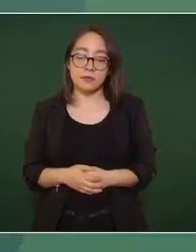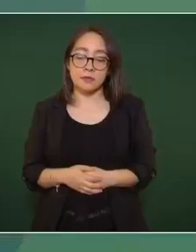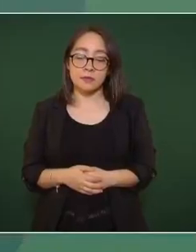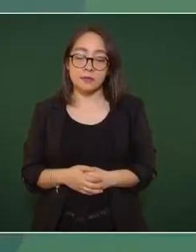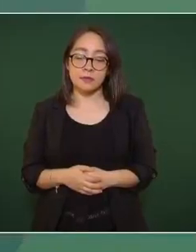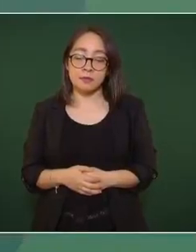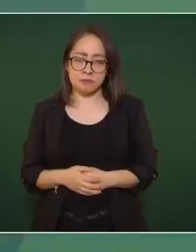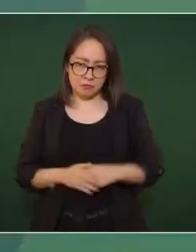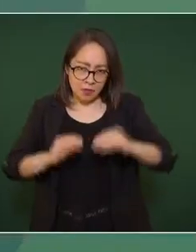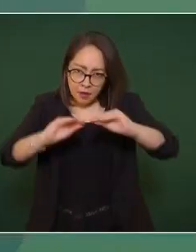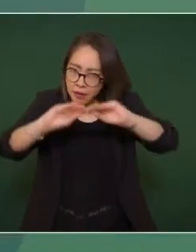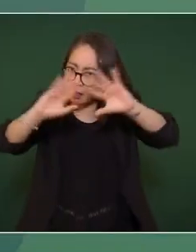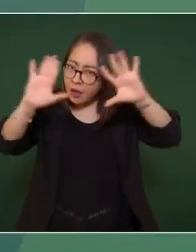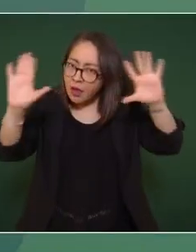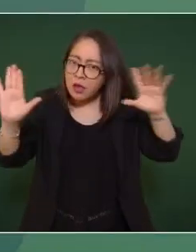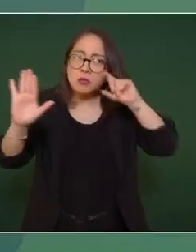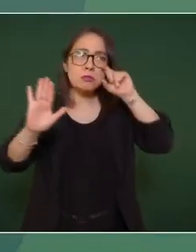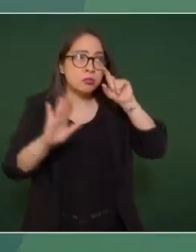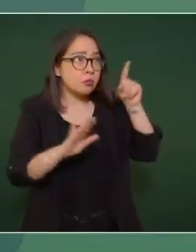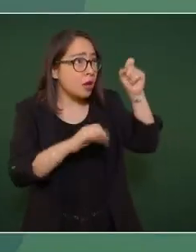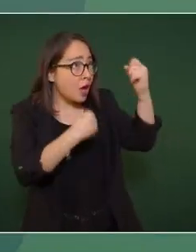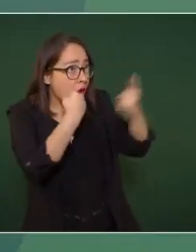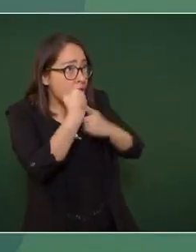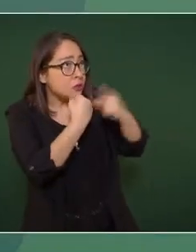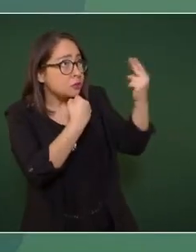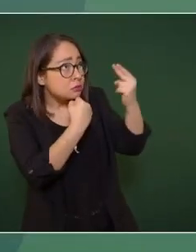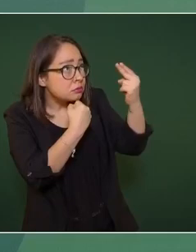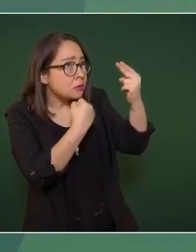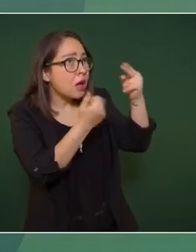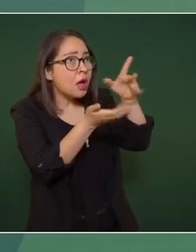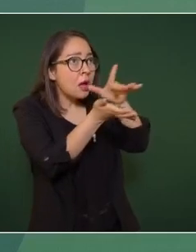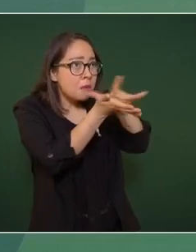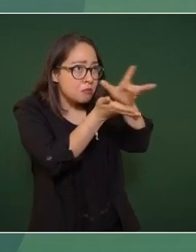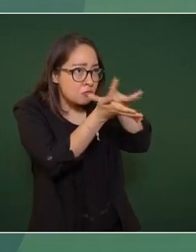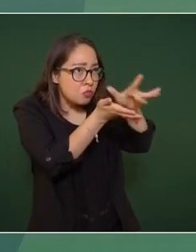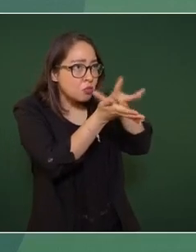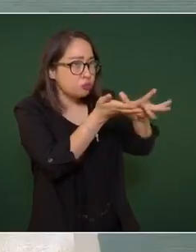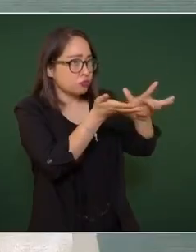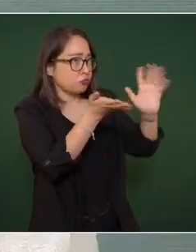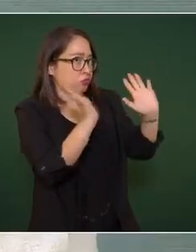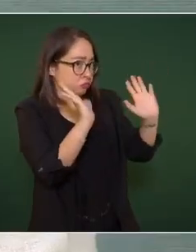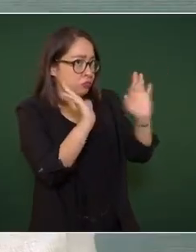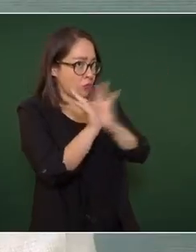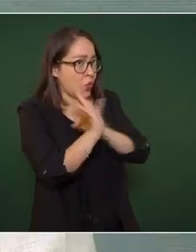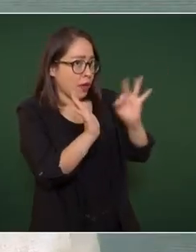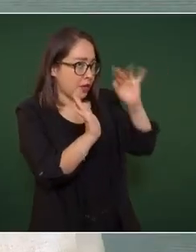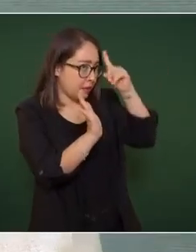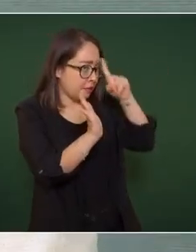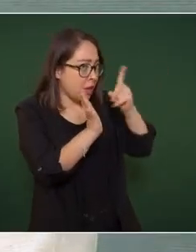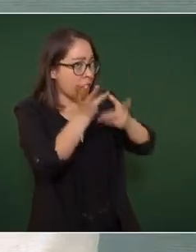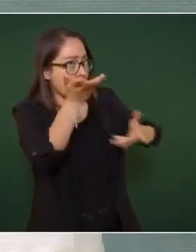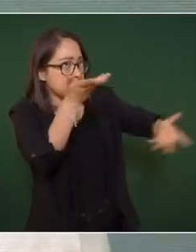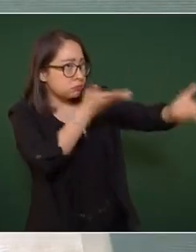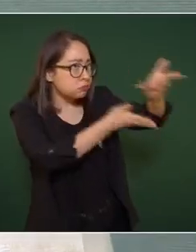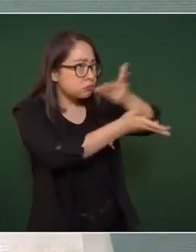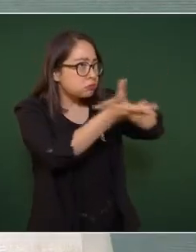Y desde luego que sí ayudamos y cooperamos en el combate a las